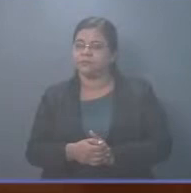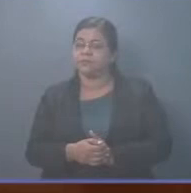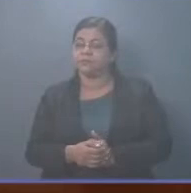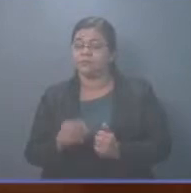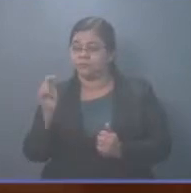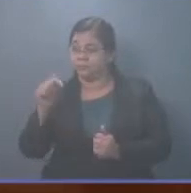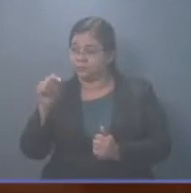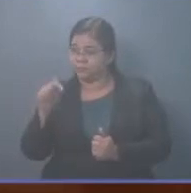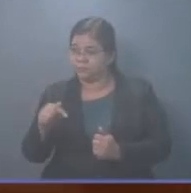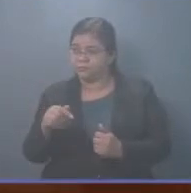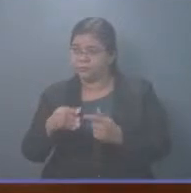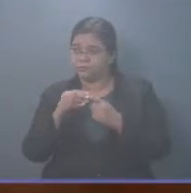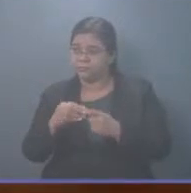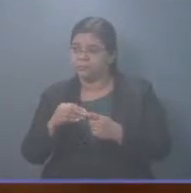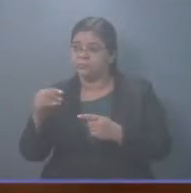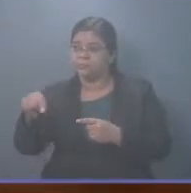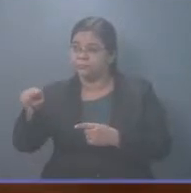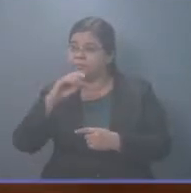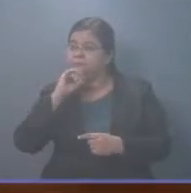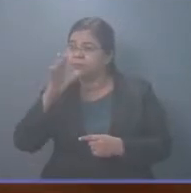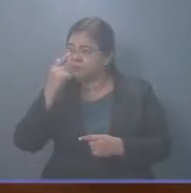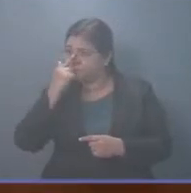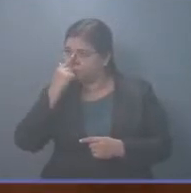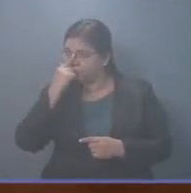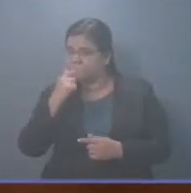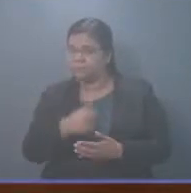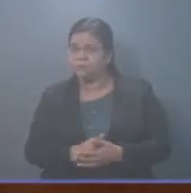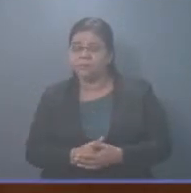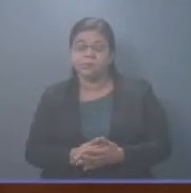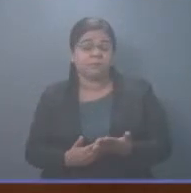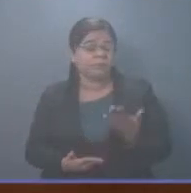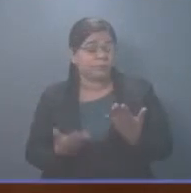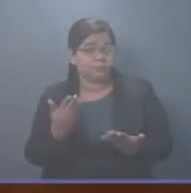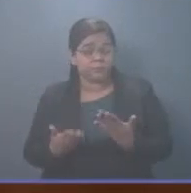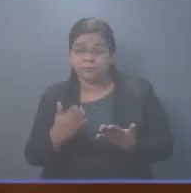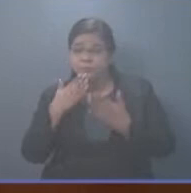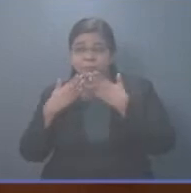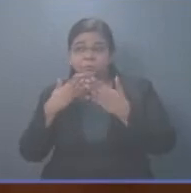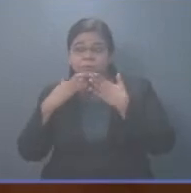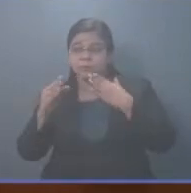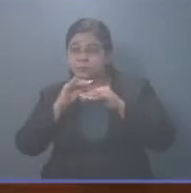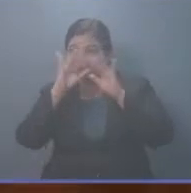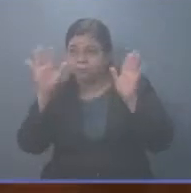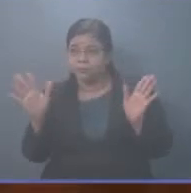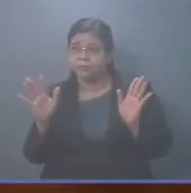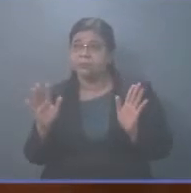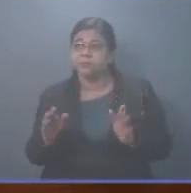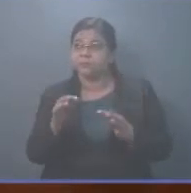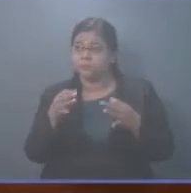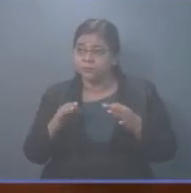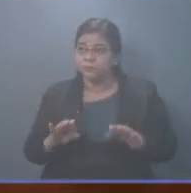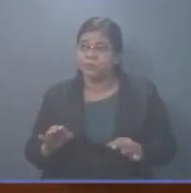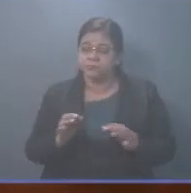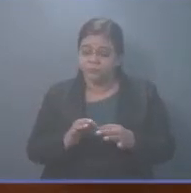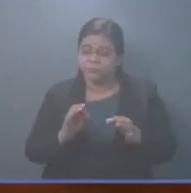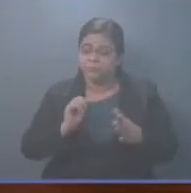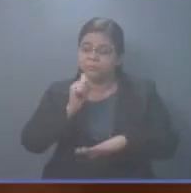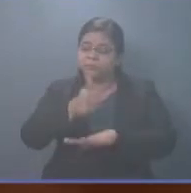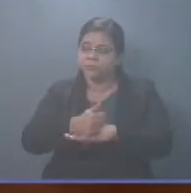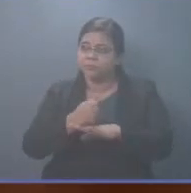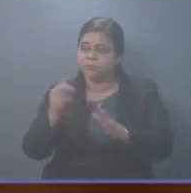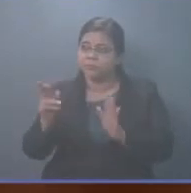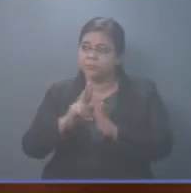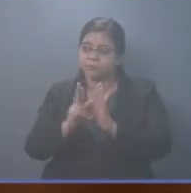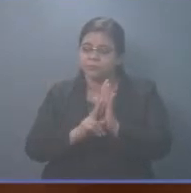Sobre este particular ellos observan que se clarifique si es a través de la creación del Registro